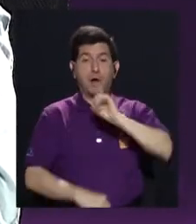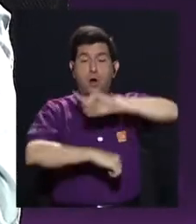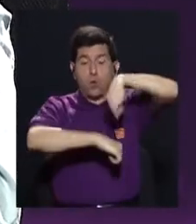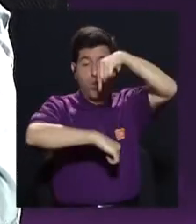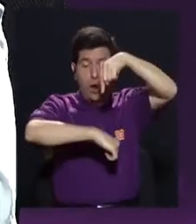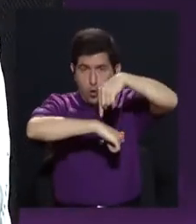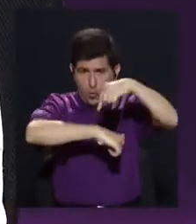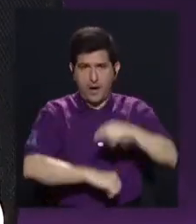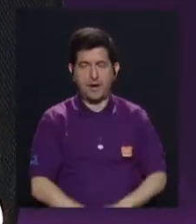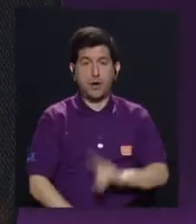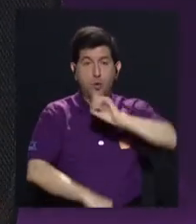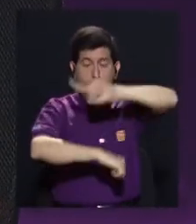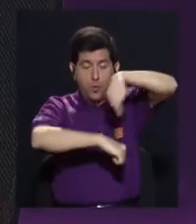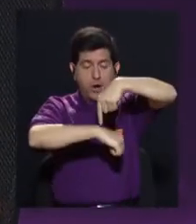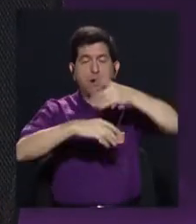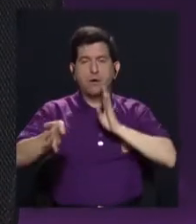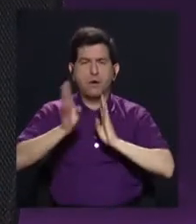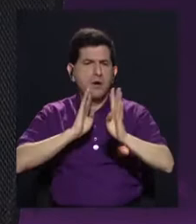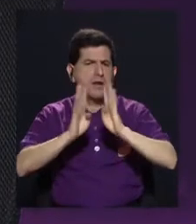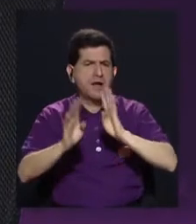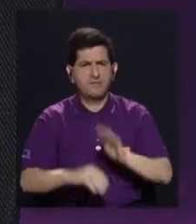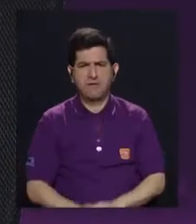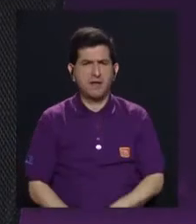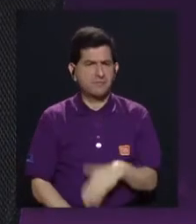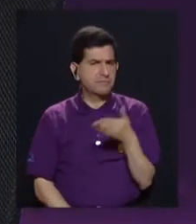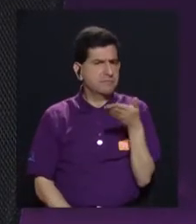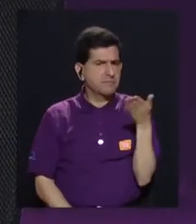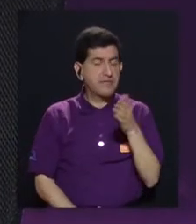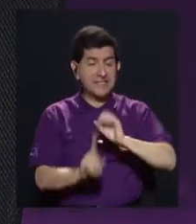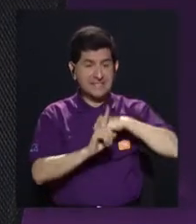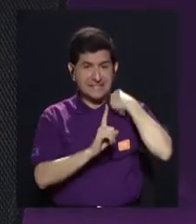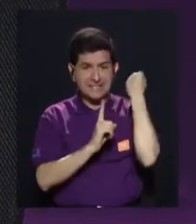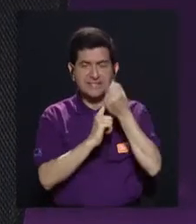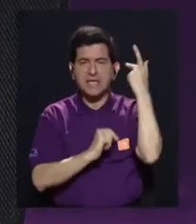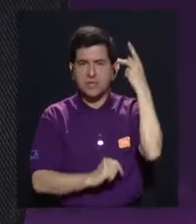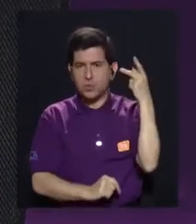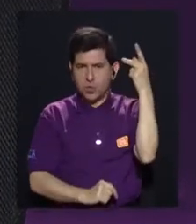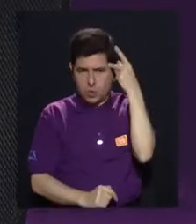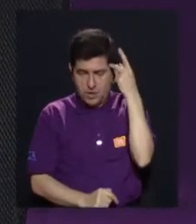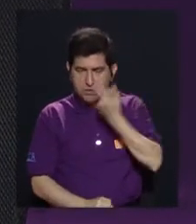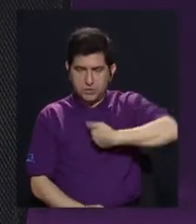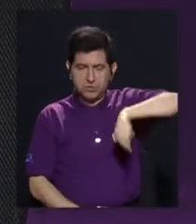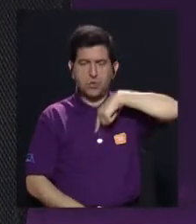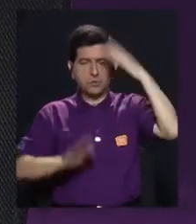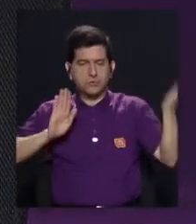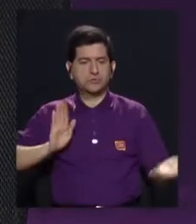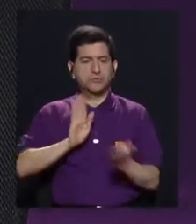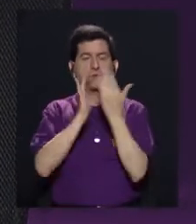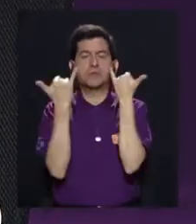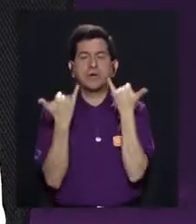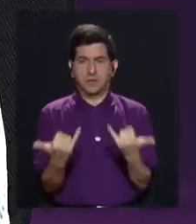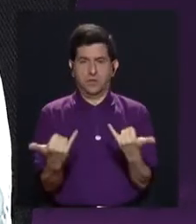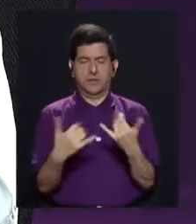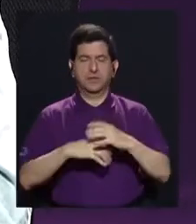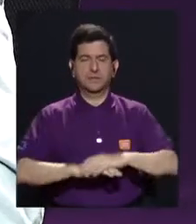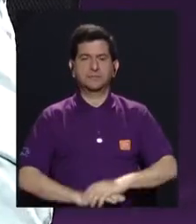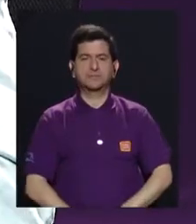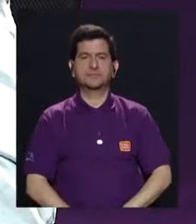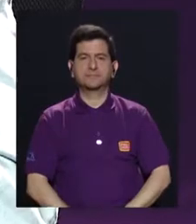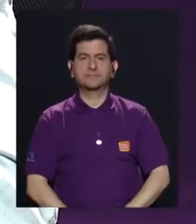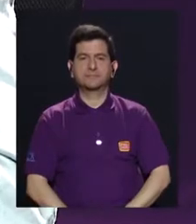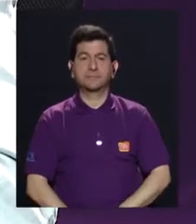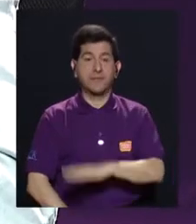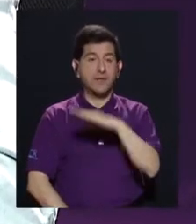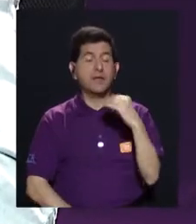una hora hablando de la situación política a la que nos estamos enfrentando en estos momentos y